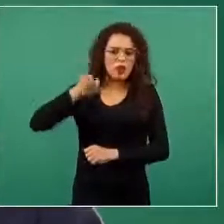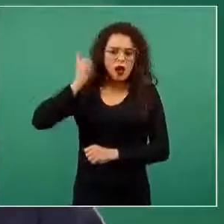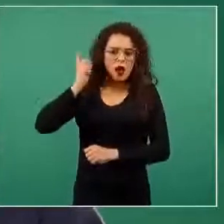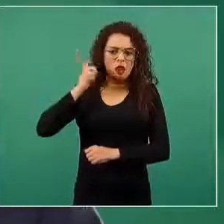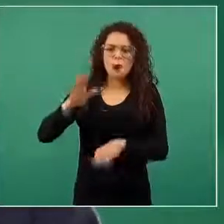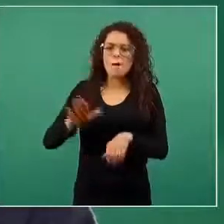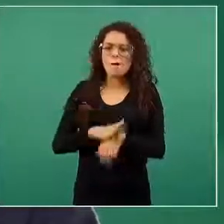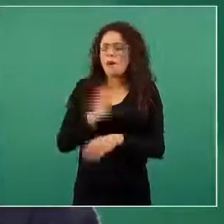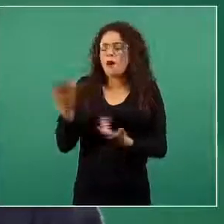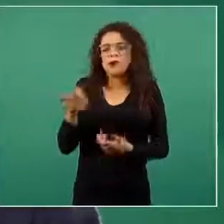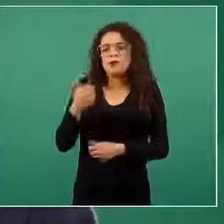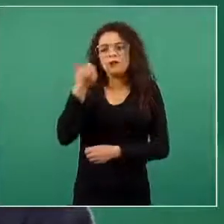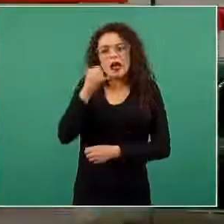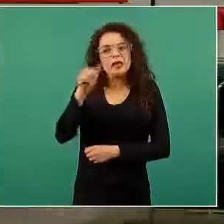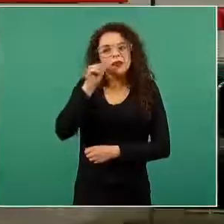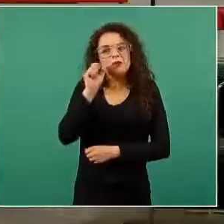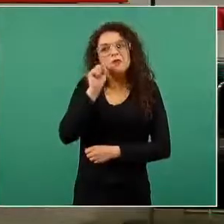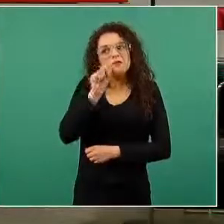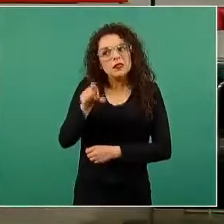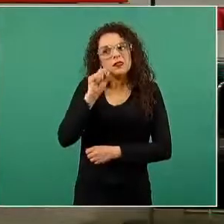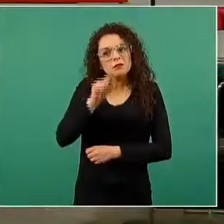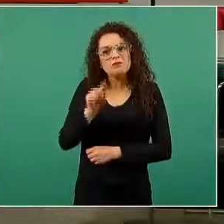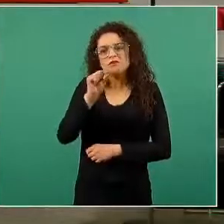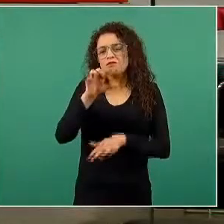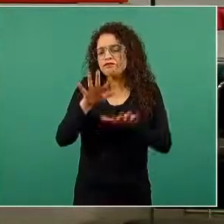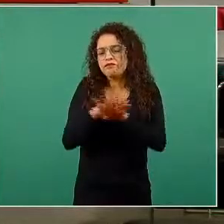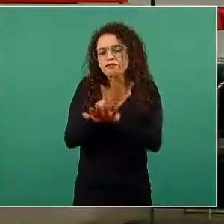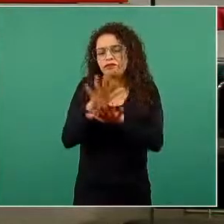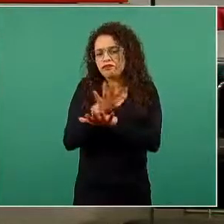no cambia más que el número, pero el